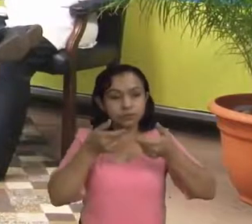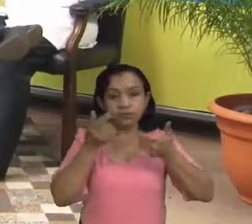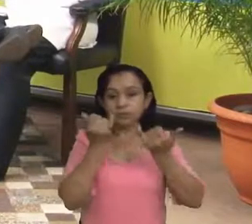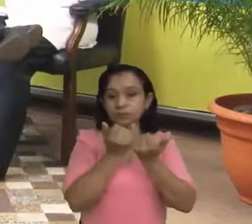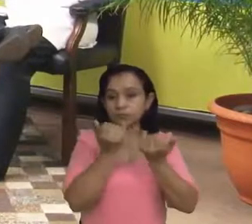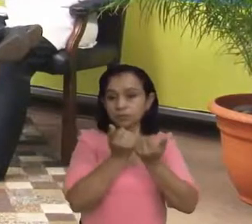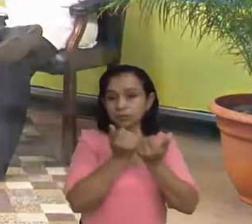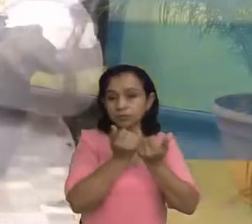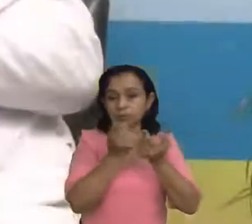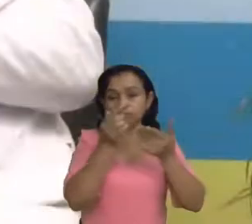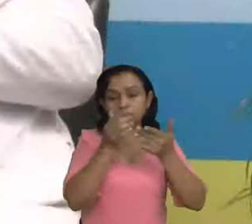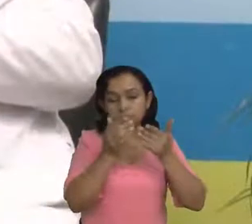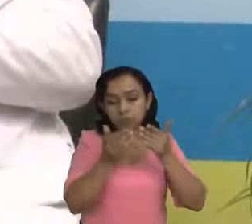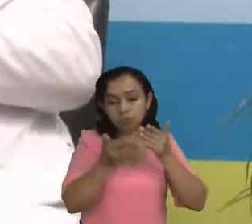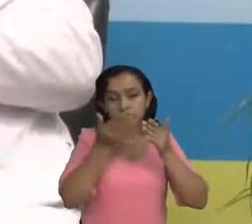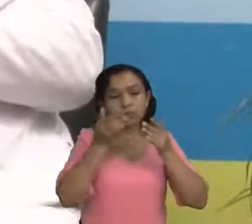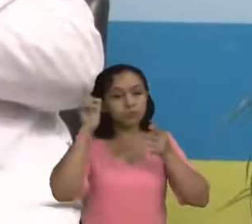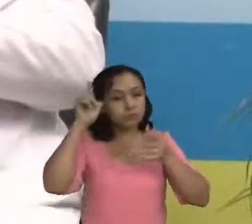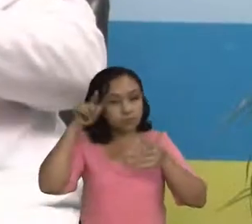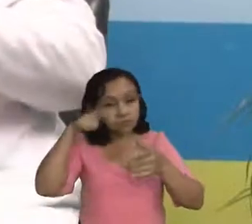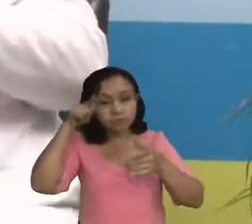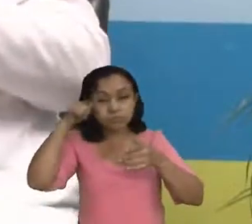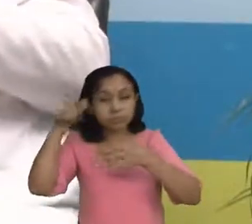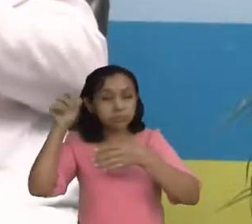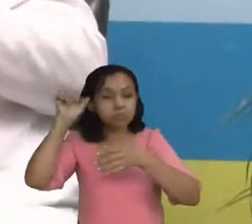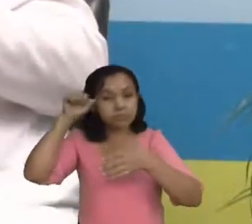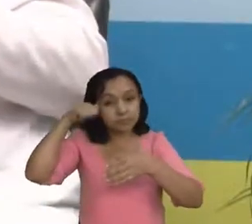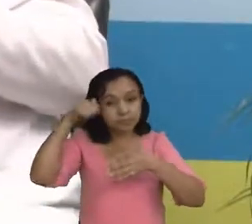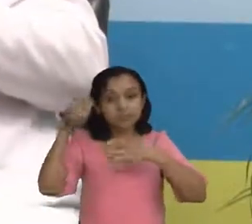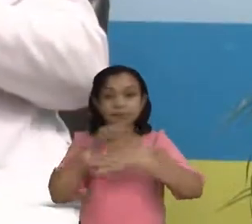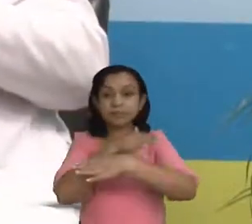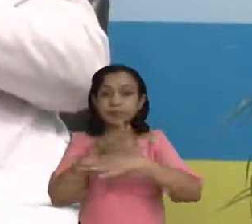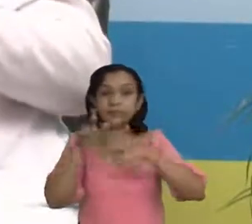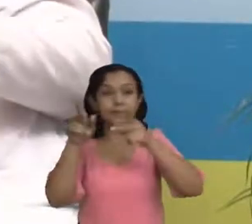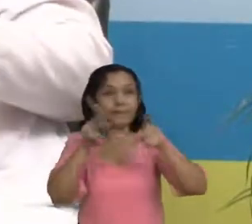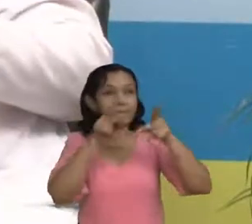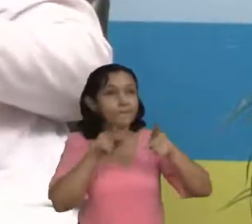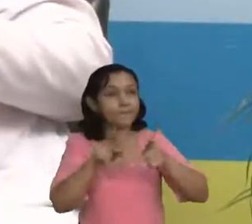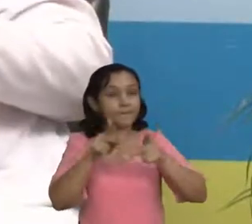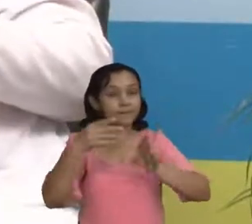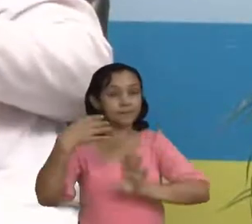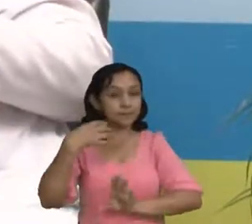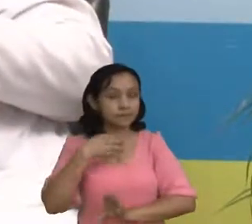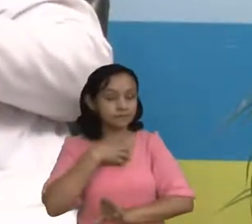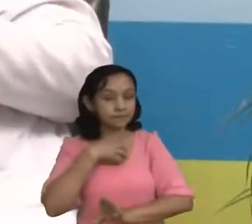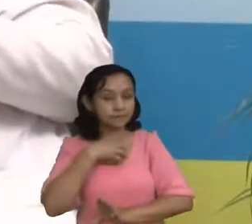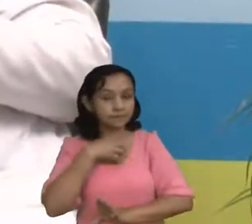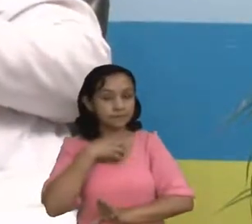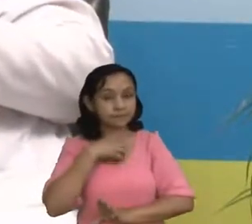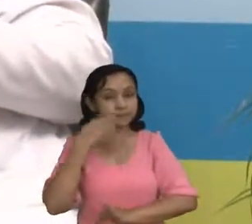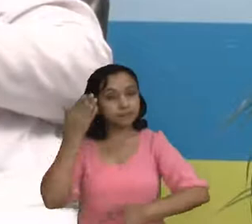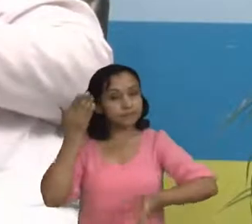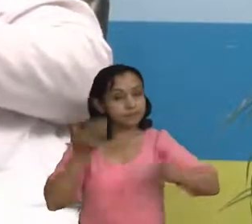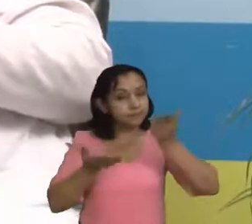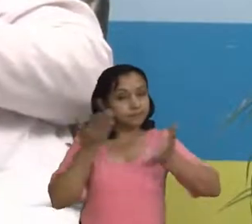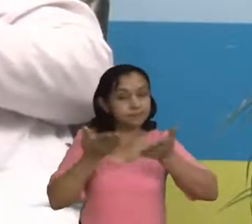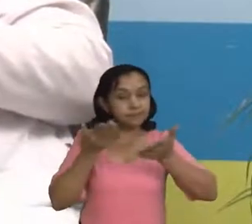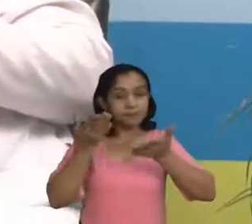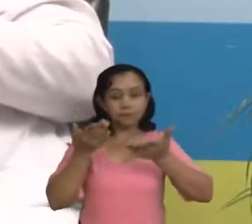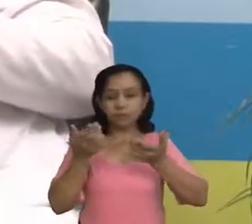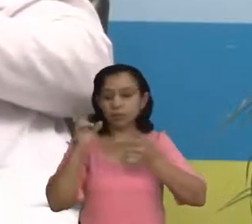vía urinaria baja. Esto puede ser como consecuencia, ya sea propiamente de las vías urinarias o